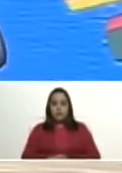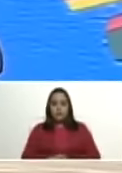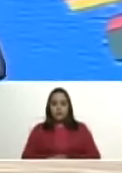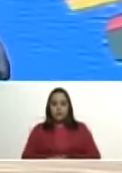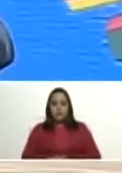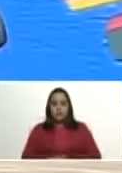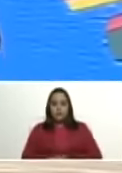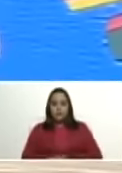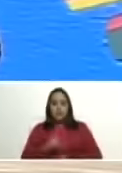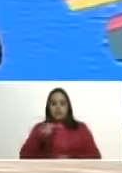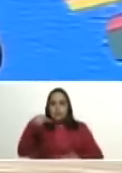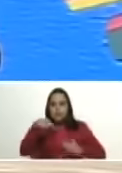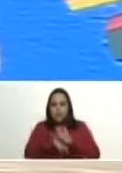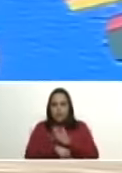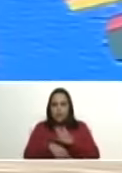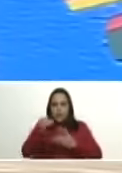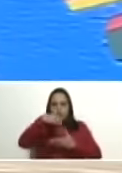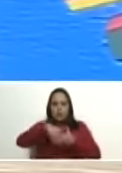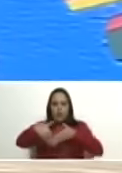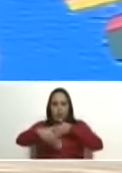se profundice en redes,